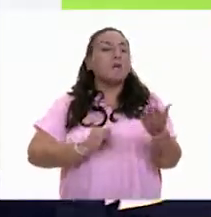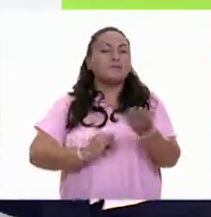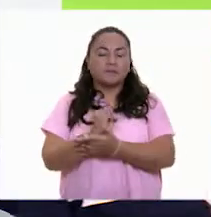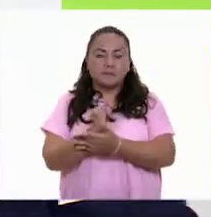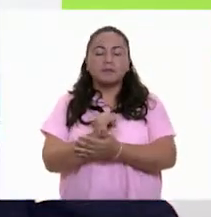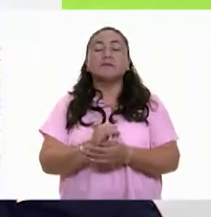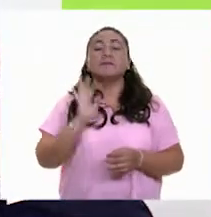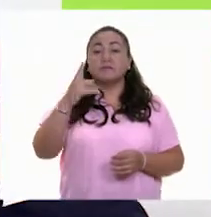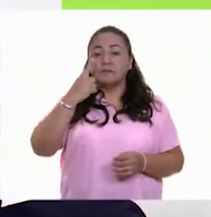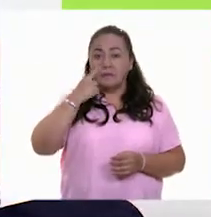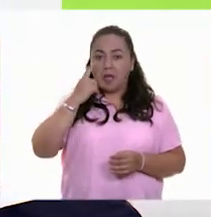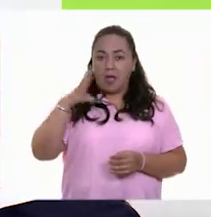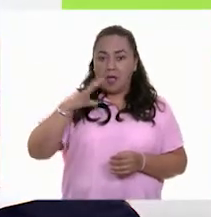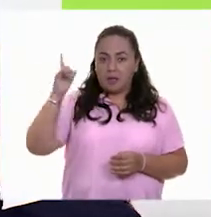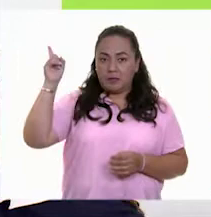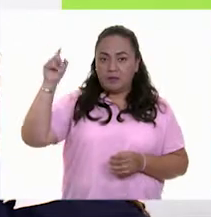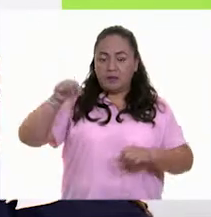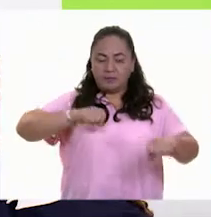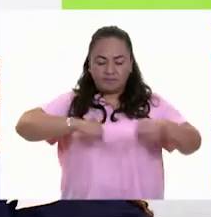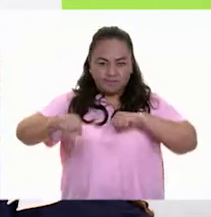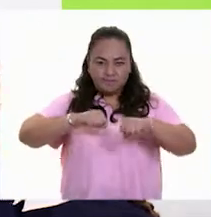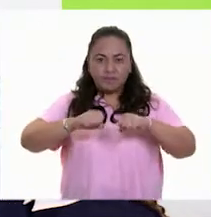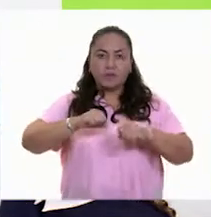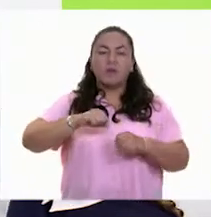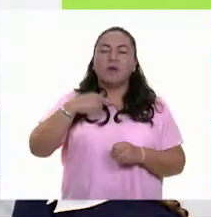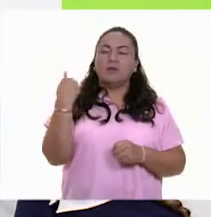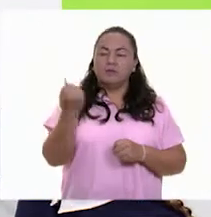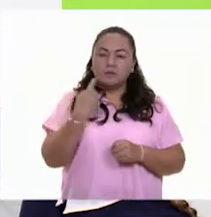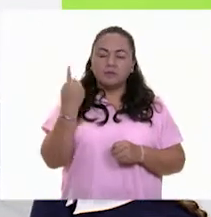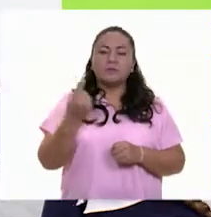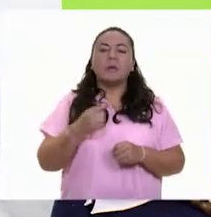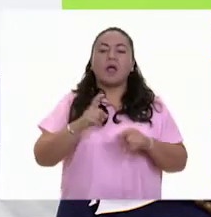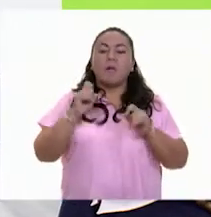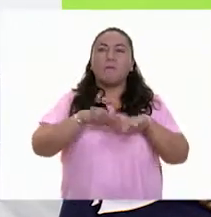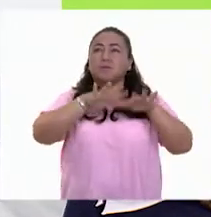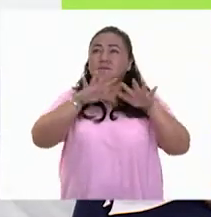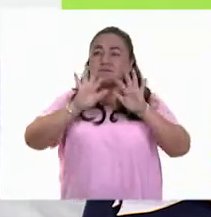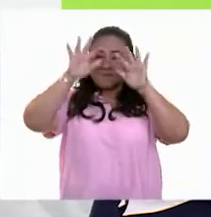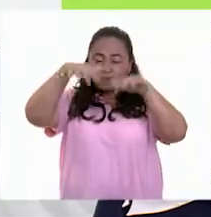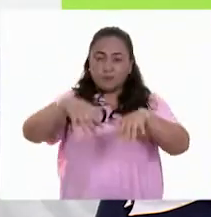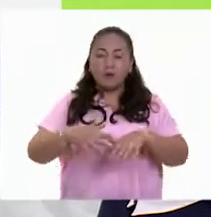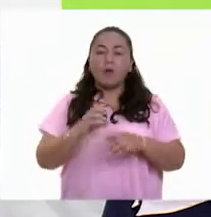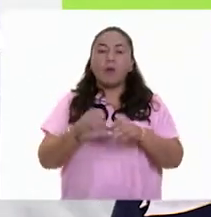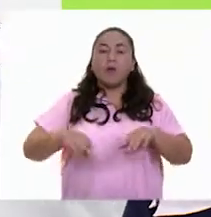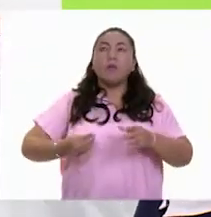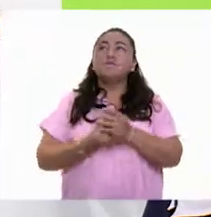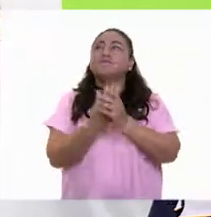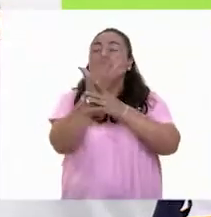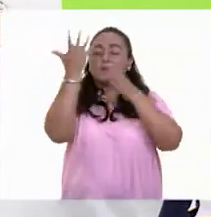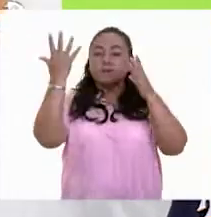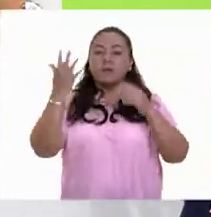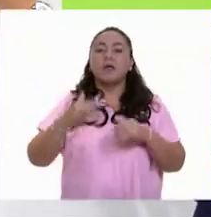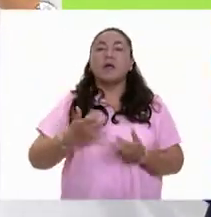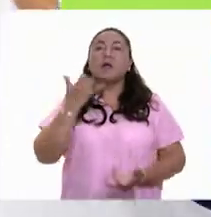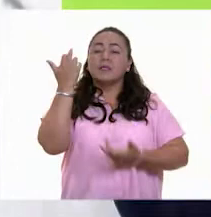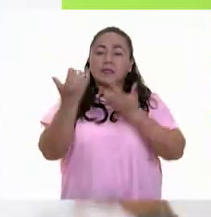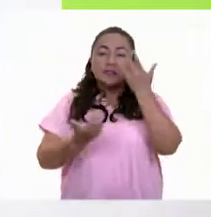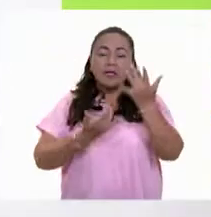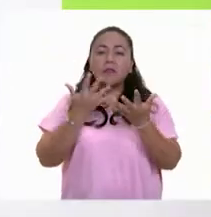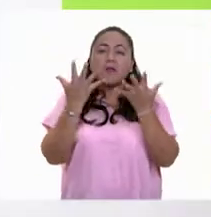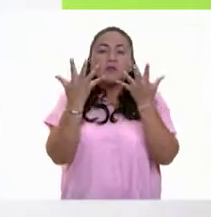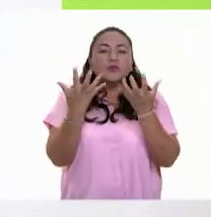aquí terremoto, ciclón, inundación, maremoto, volcán, incendio, sequía y